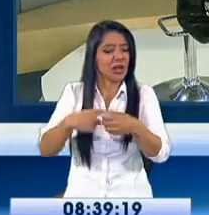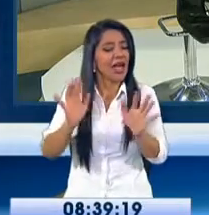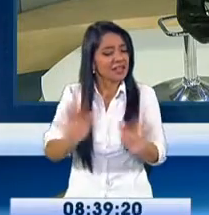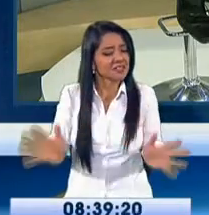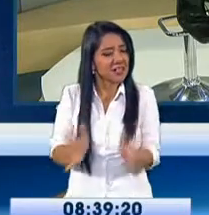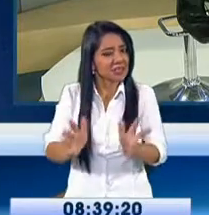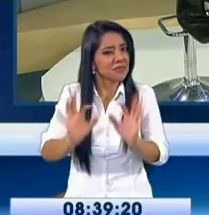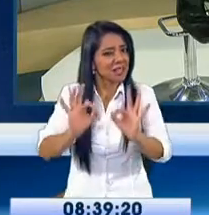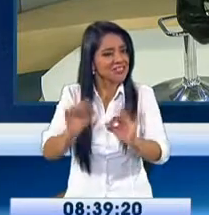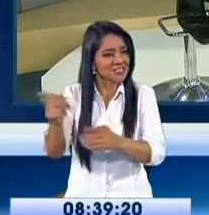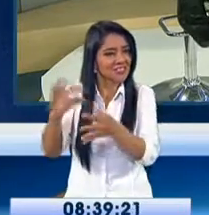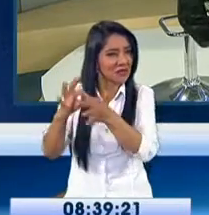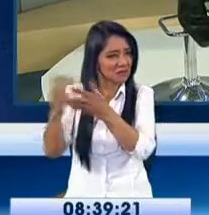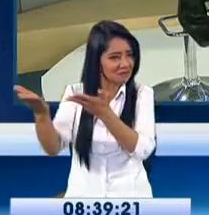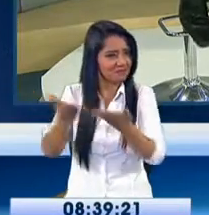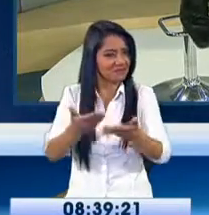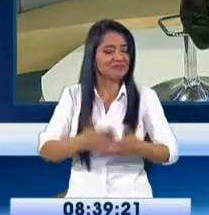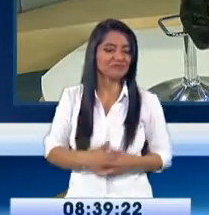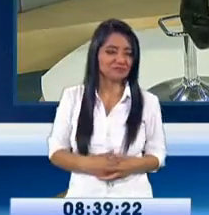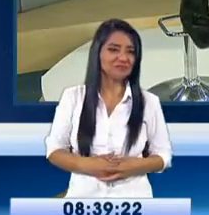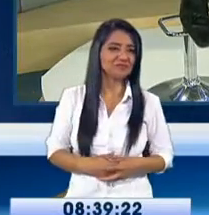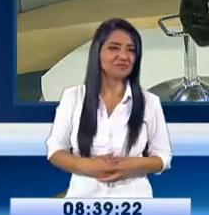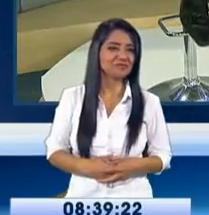ánimo y esas ganas de la enfermedad